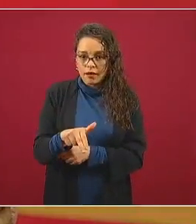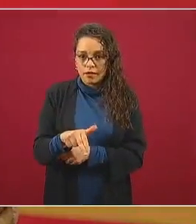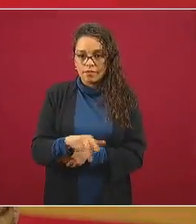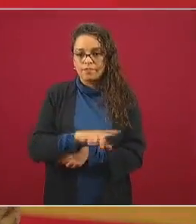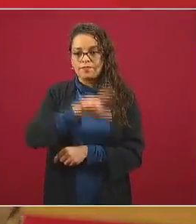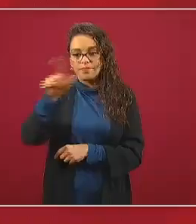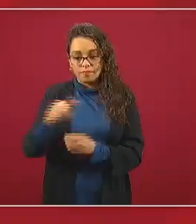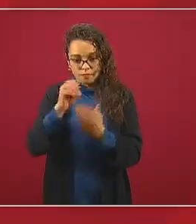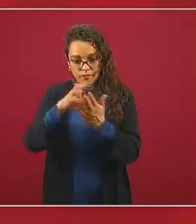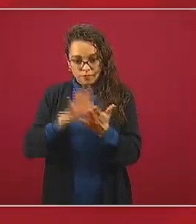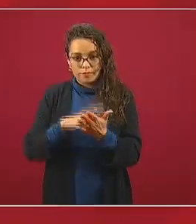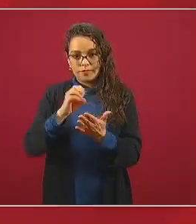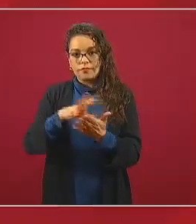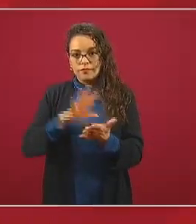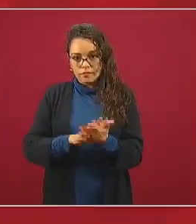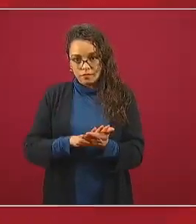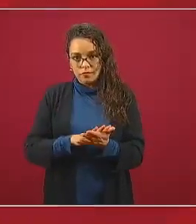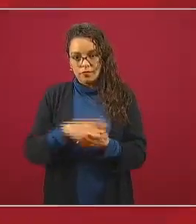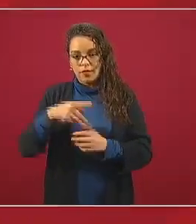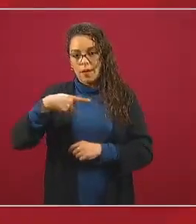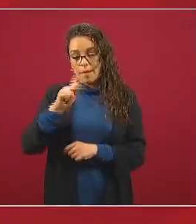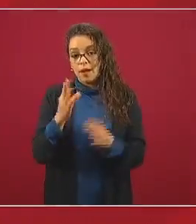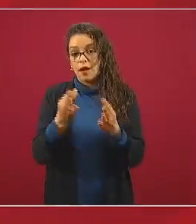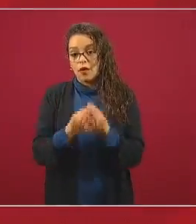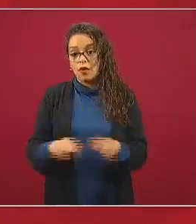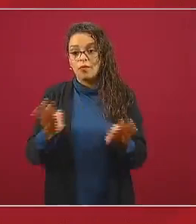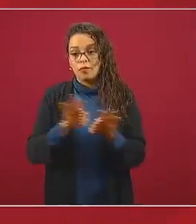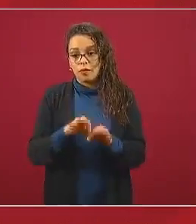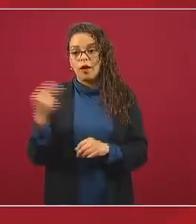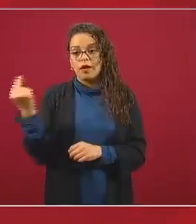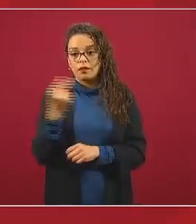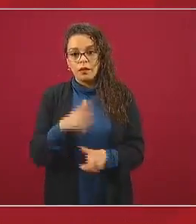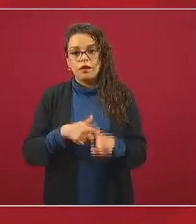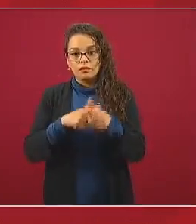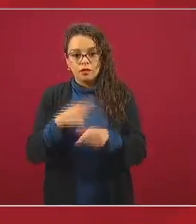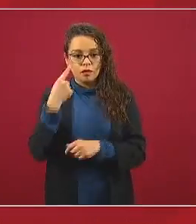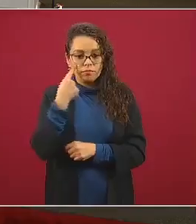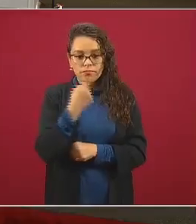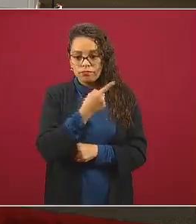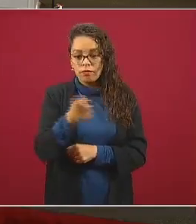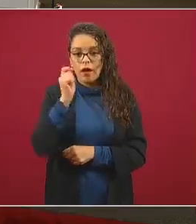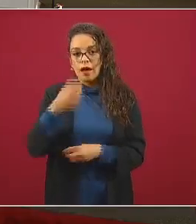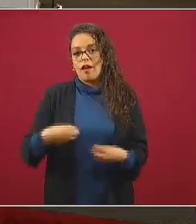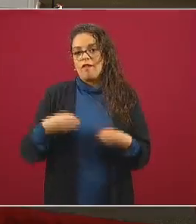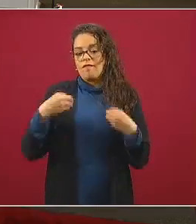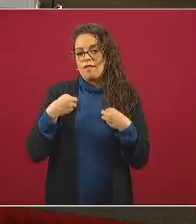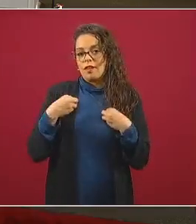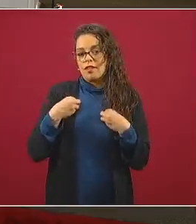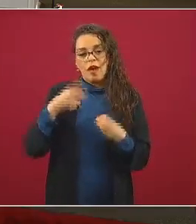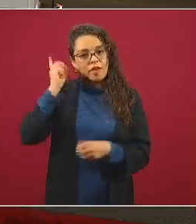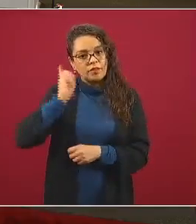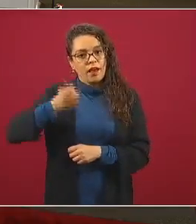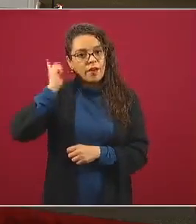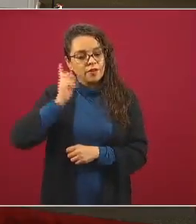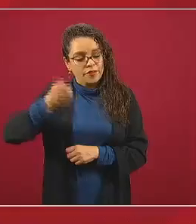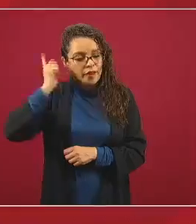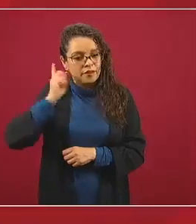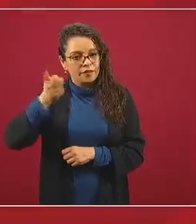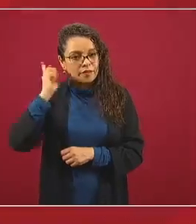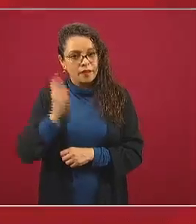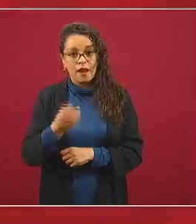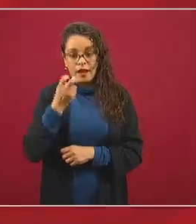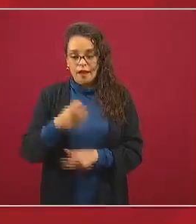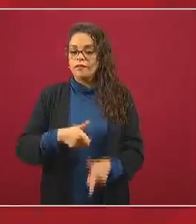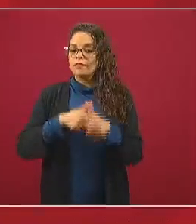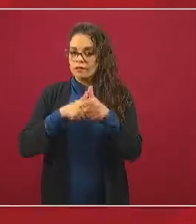instrumentados, sin perder de vista estos elementos del día a día. Entonces, esa es la perspectiva y así lo vamos a